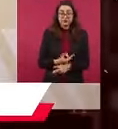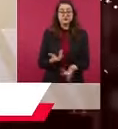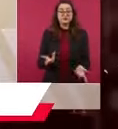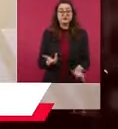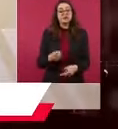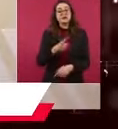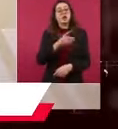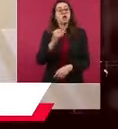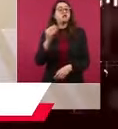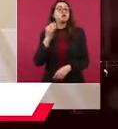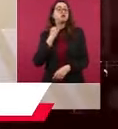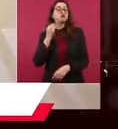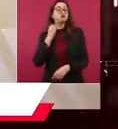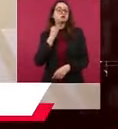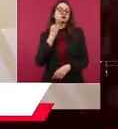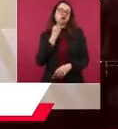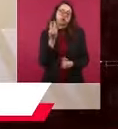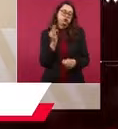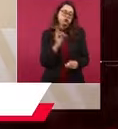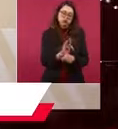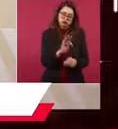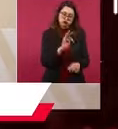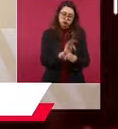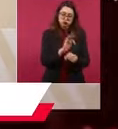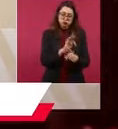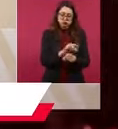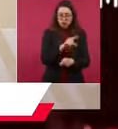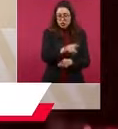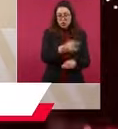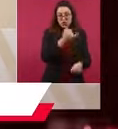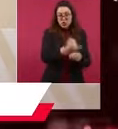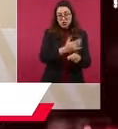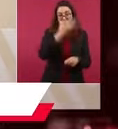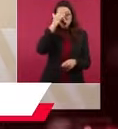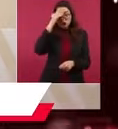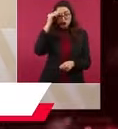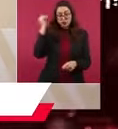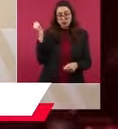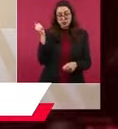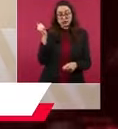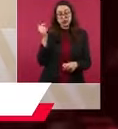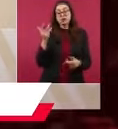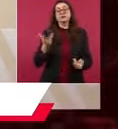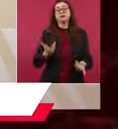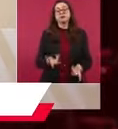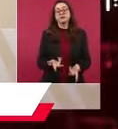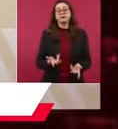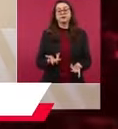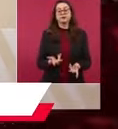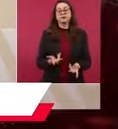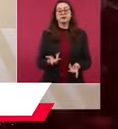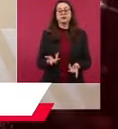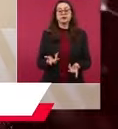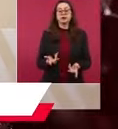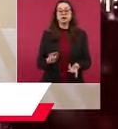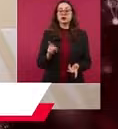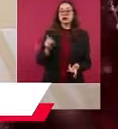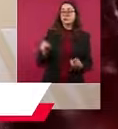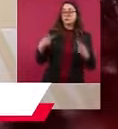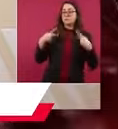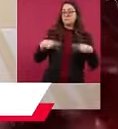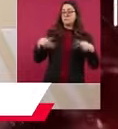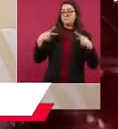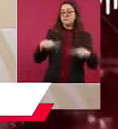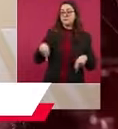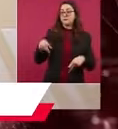haga como la alianza opositora. Durante una larga exposición en Palacio Nacional, en el Salón Tesorería,